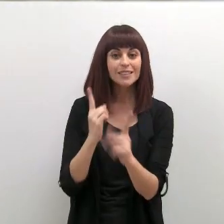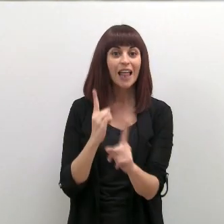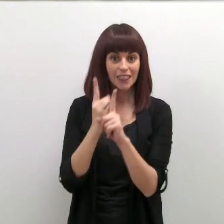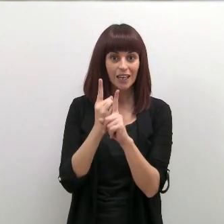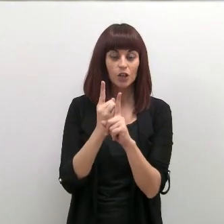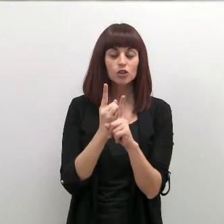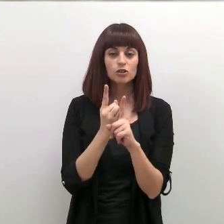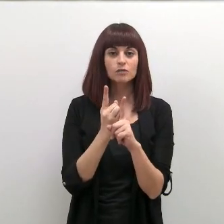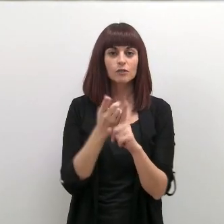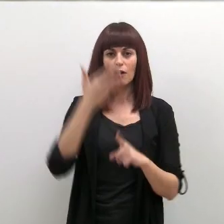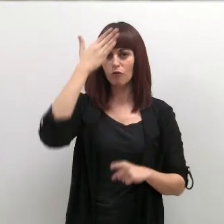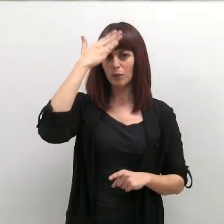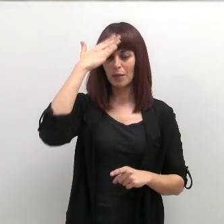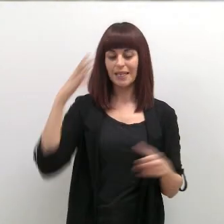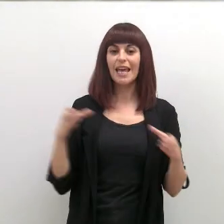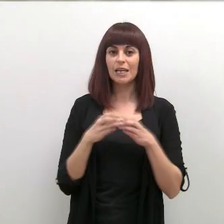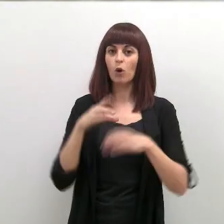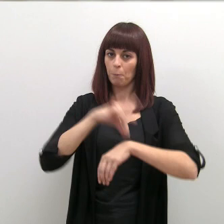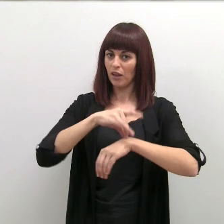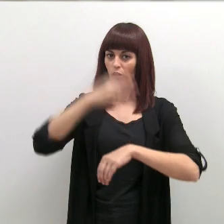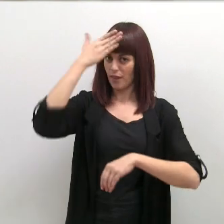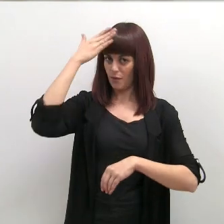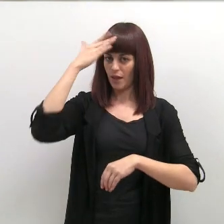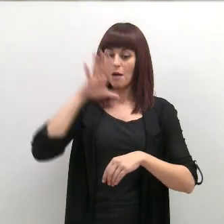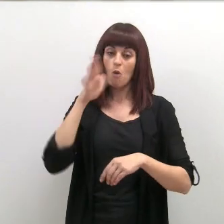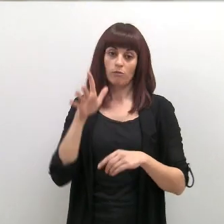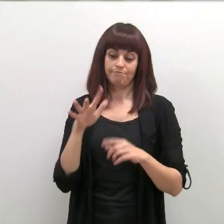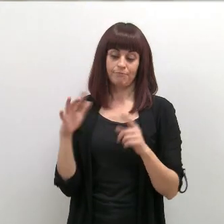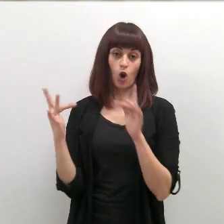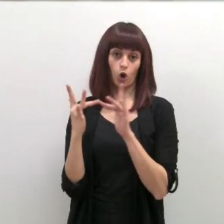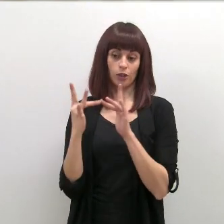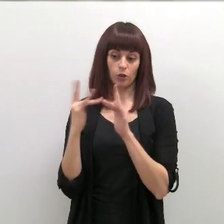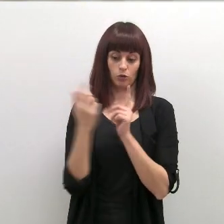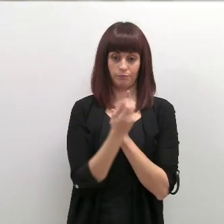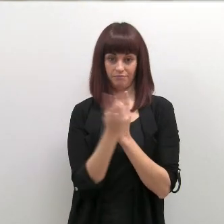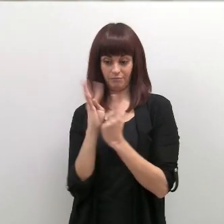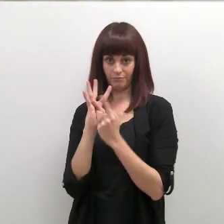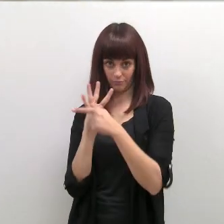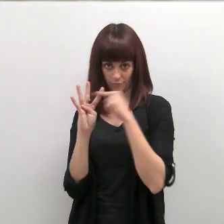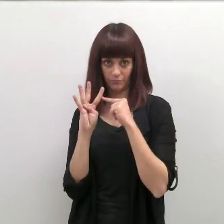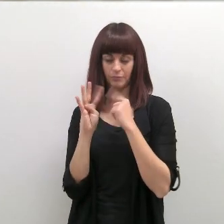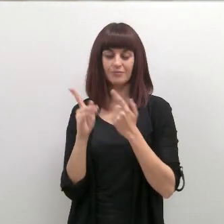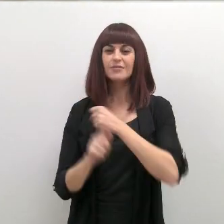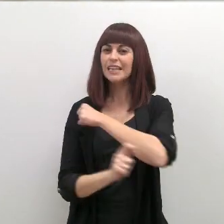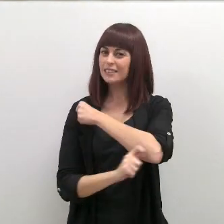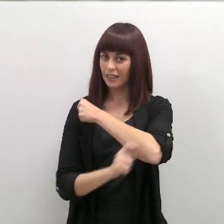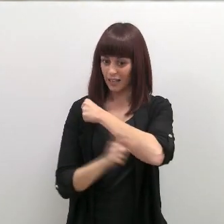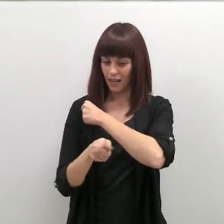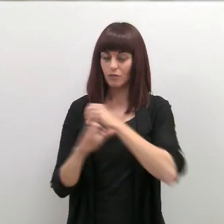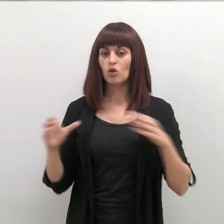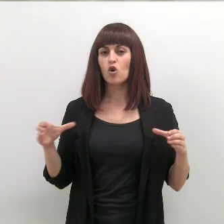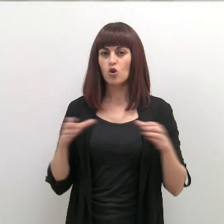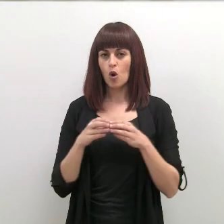centrar fundamentalmente en los equipos de atención primaria para los contactos estrechos, en una estrategia en la que la comunidad ha